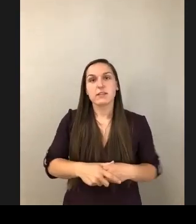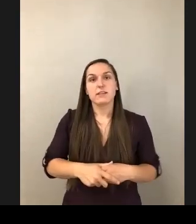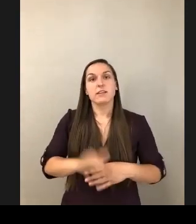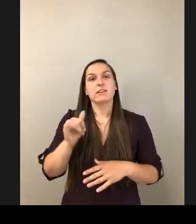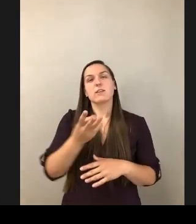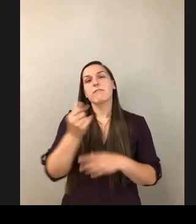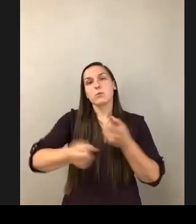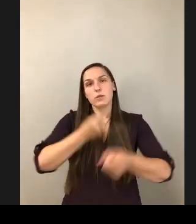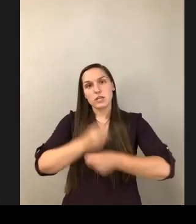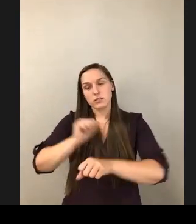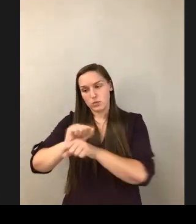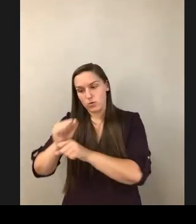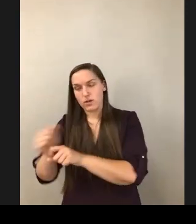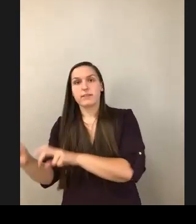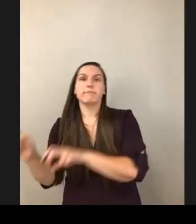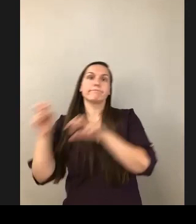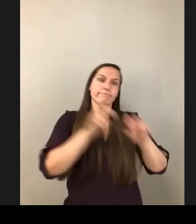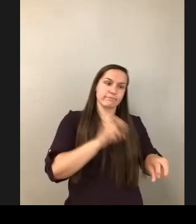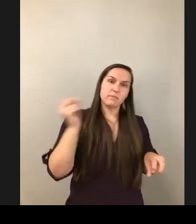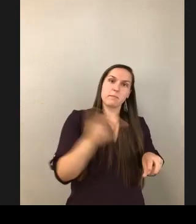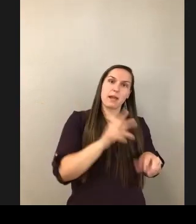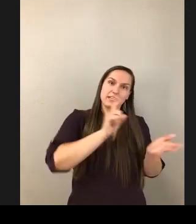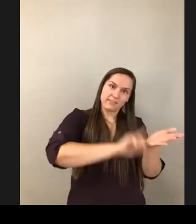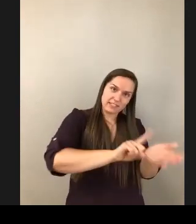Eso fue varios años.